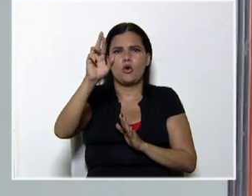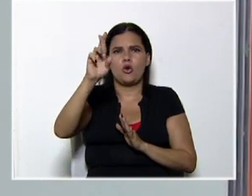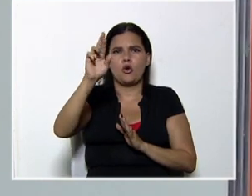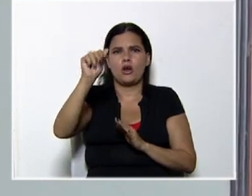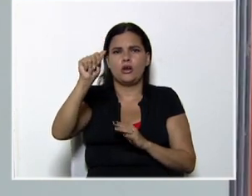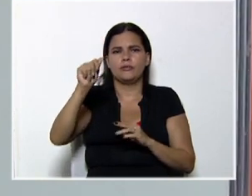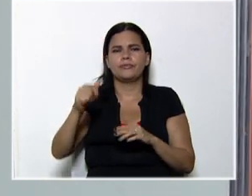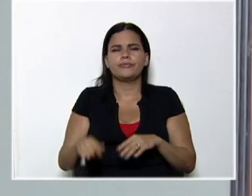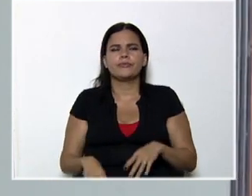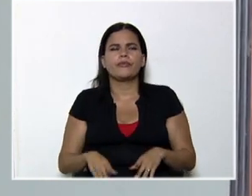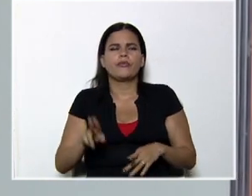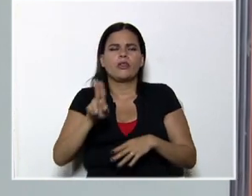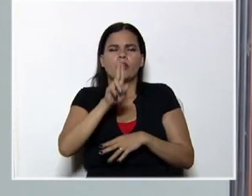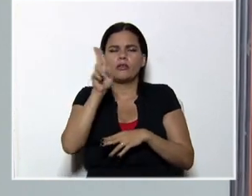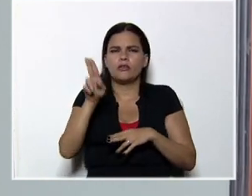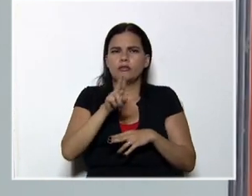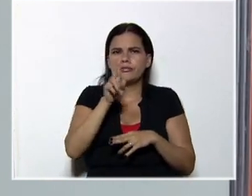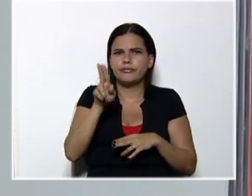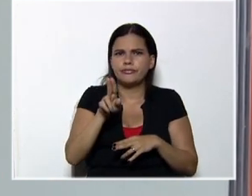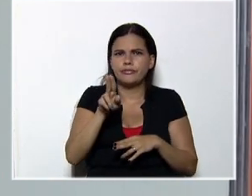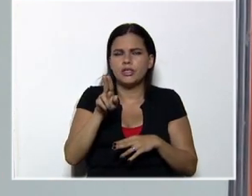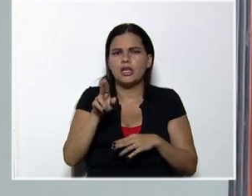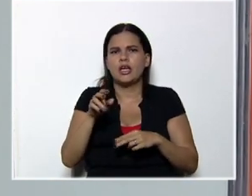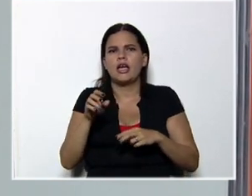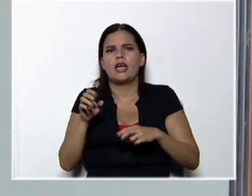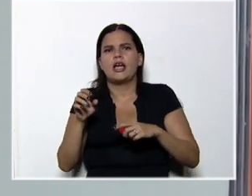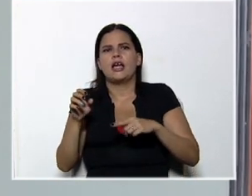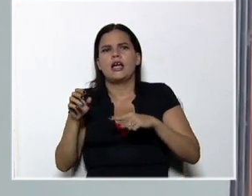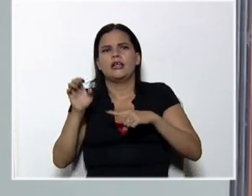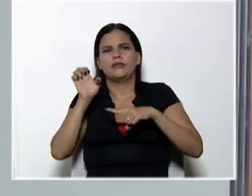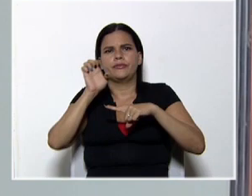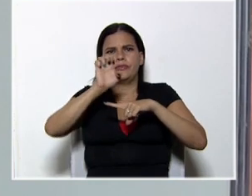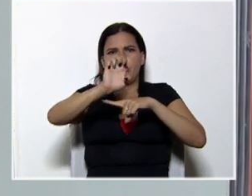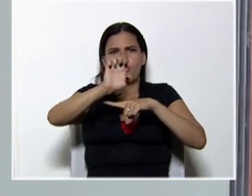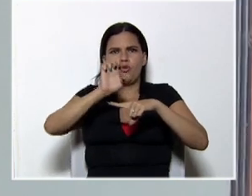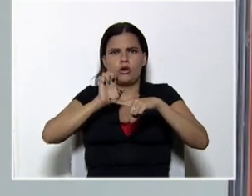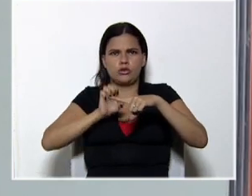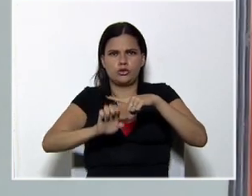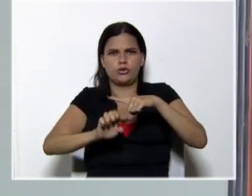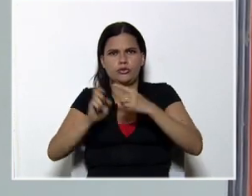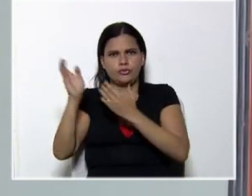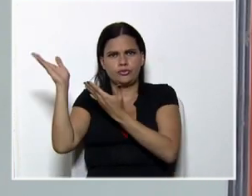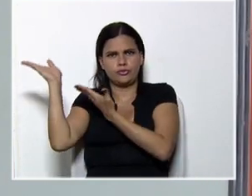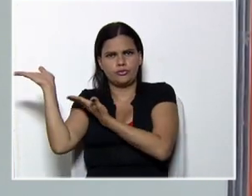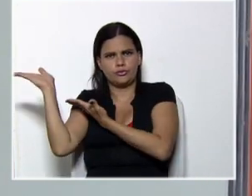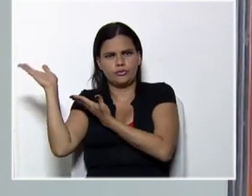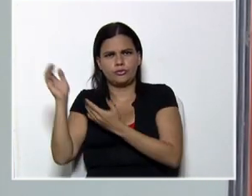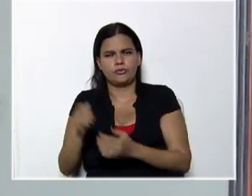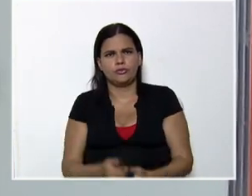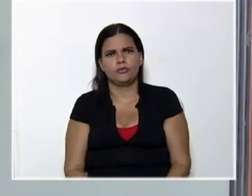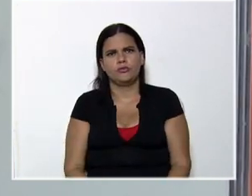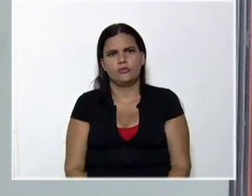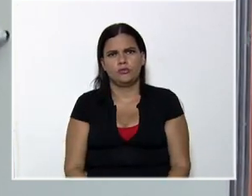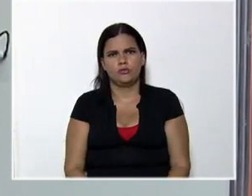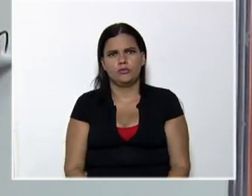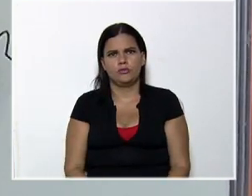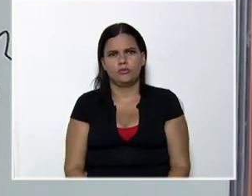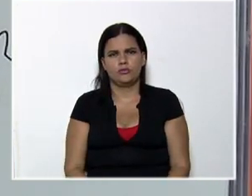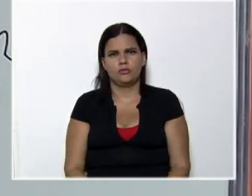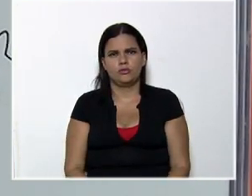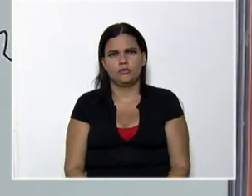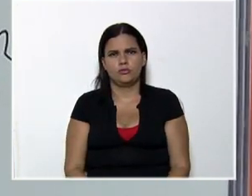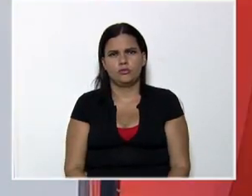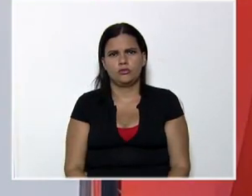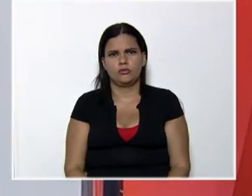cateto opuesto al cuadrado más el cateto adyacente al